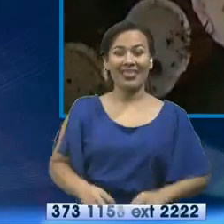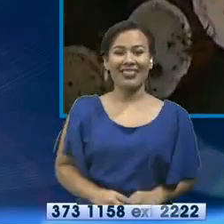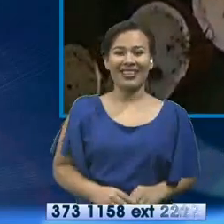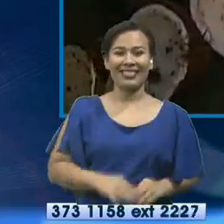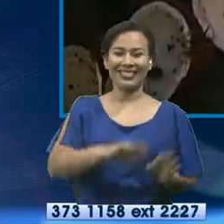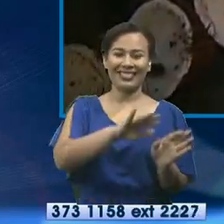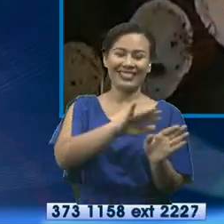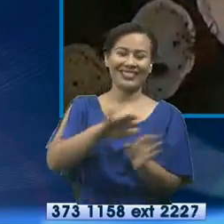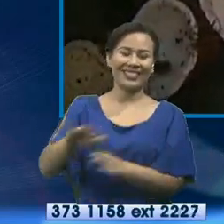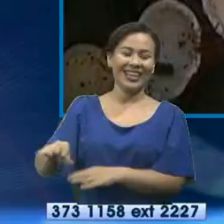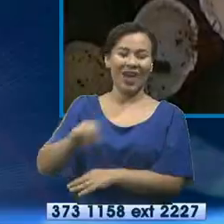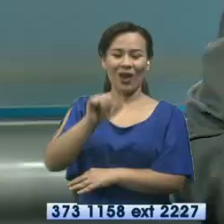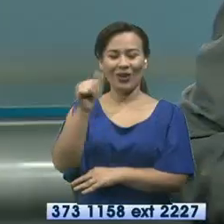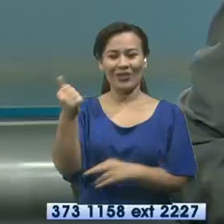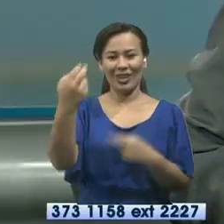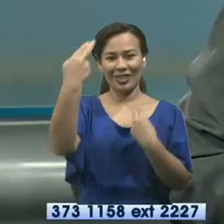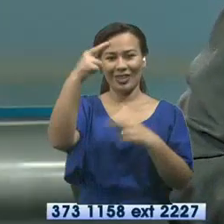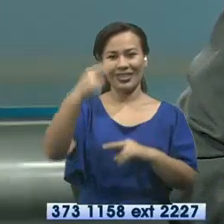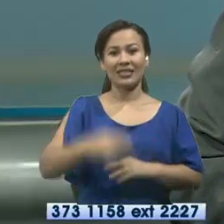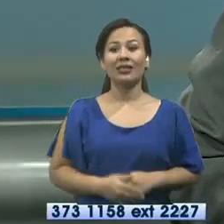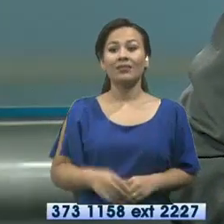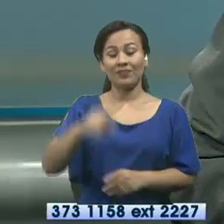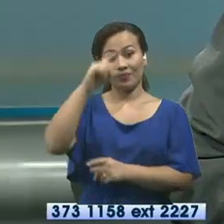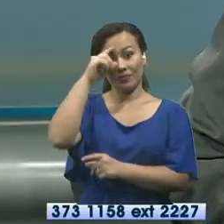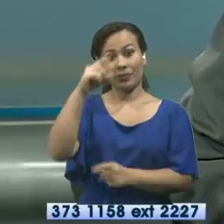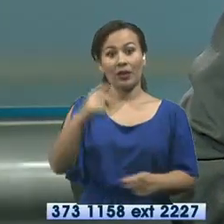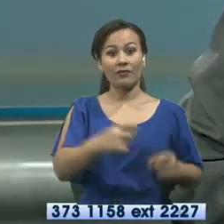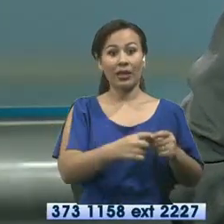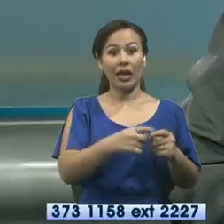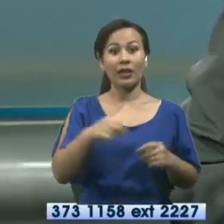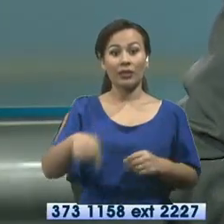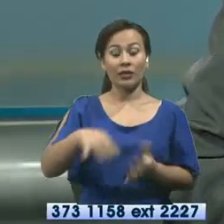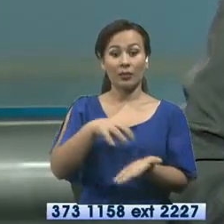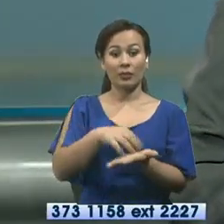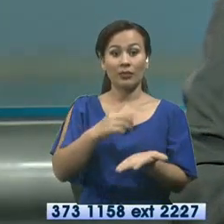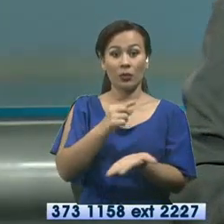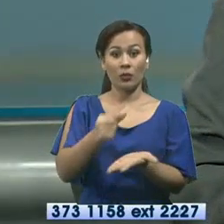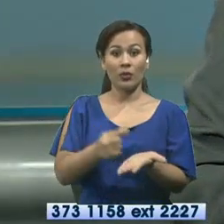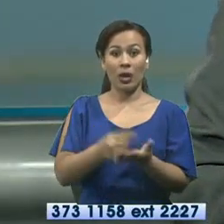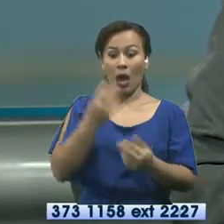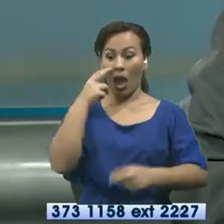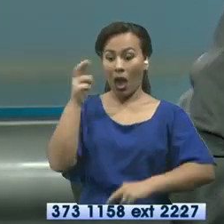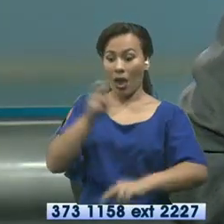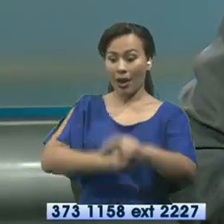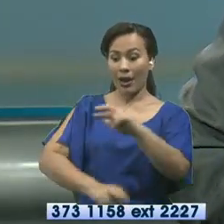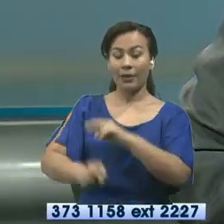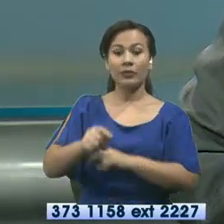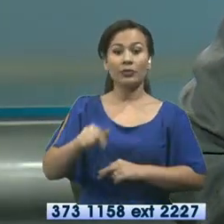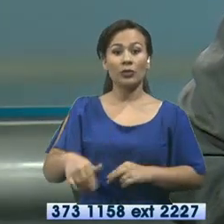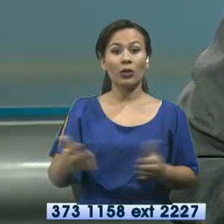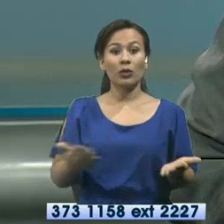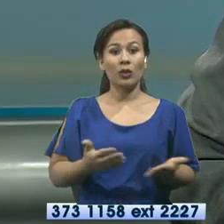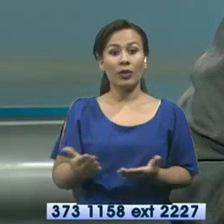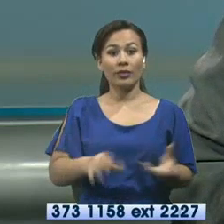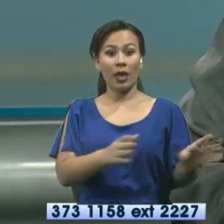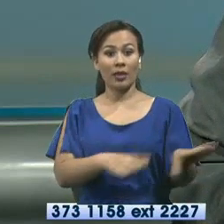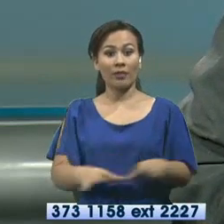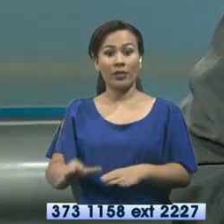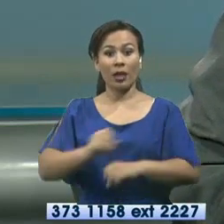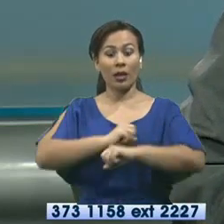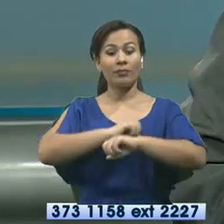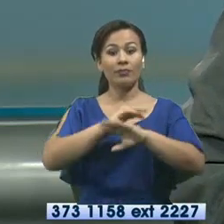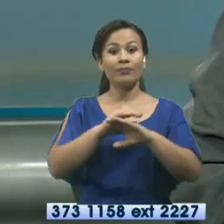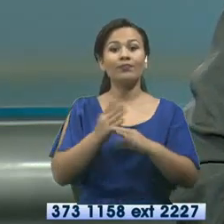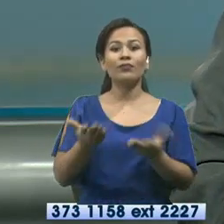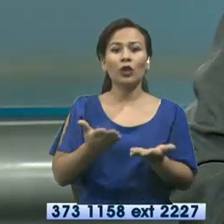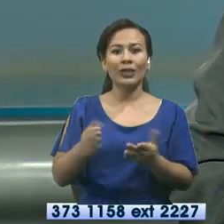Bueno, vamos a otro caso. La fiscal provincial del Guayas revisó lo actuado en el caso en el que se investiga el fallecimiento de